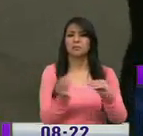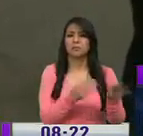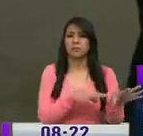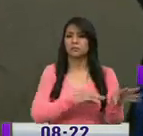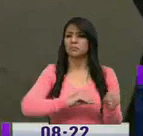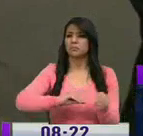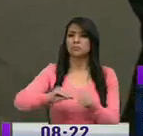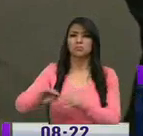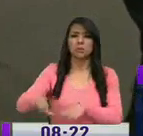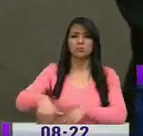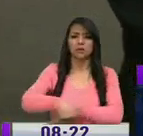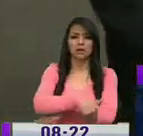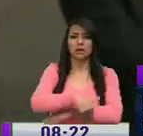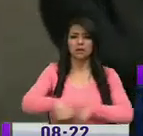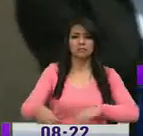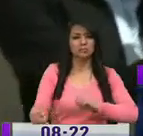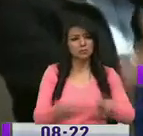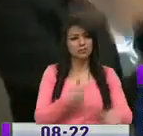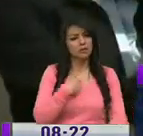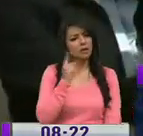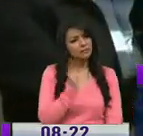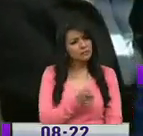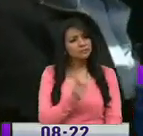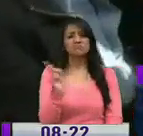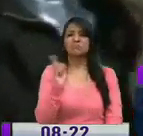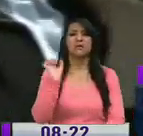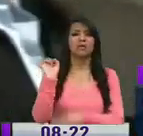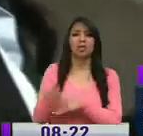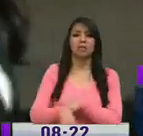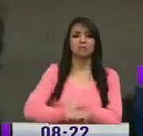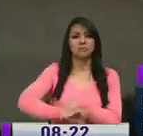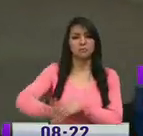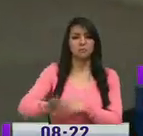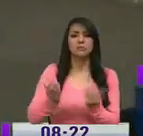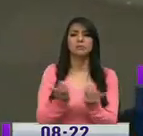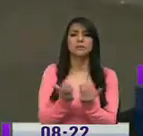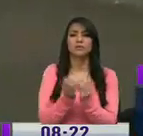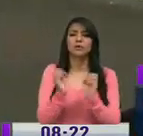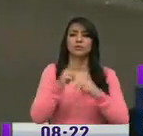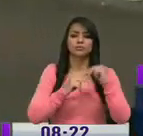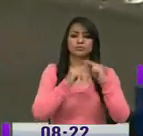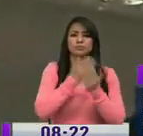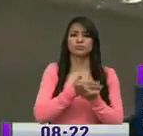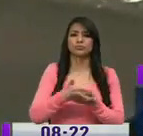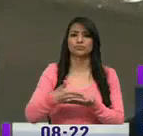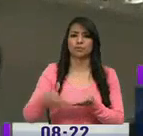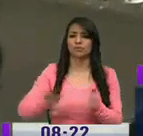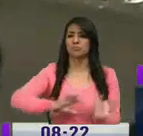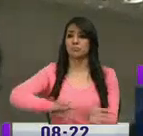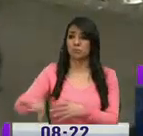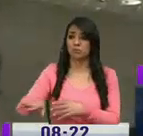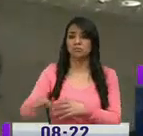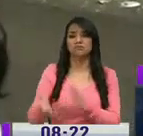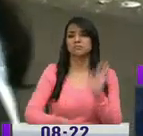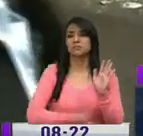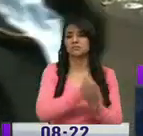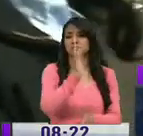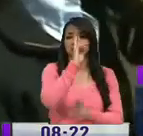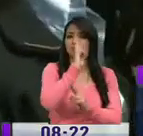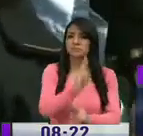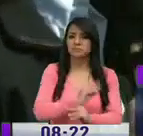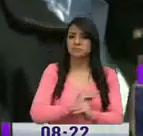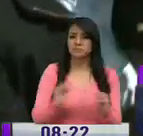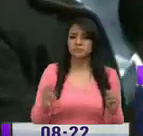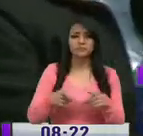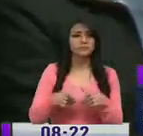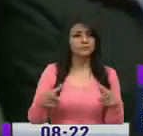calle, ni por más que se les habla, no hacen caso y van botando ahí y se van. No hay respeto, no hay nada por el estilo. ¿El